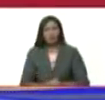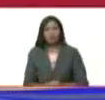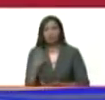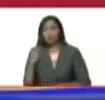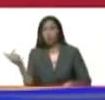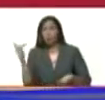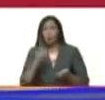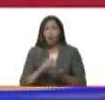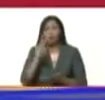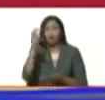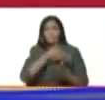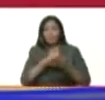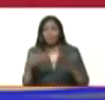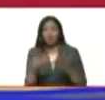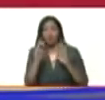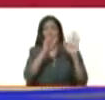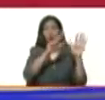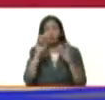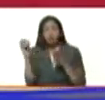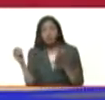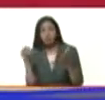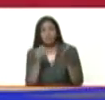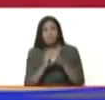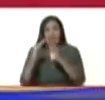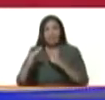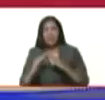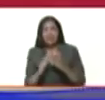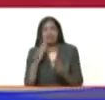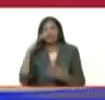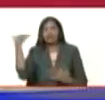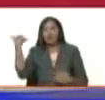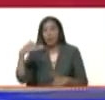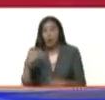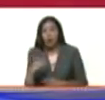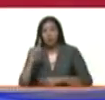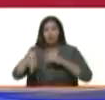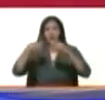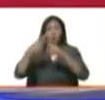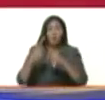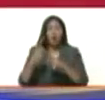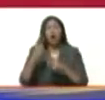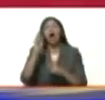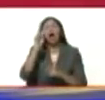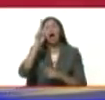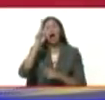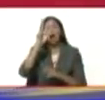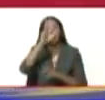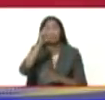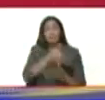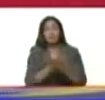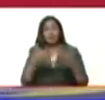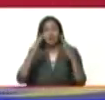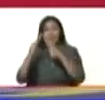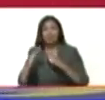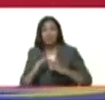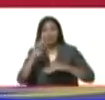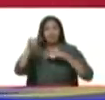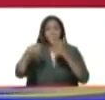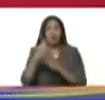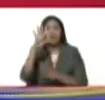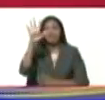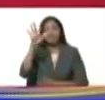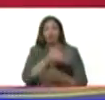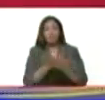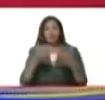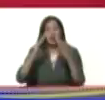Llegamos a 2.800.000 viviendas en Aguará, rumbo a los 3 millones. Y de 3 millones, rumbo a 5